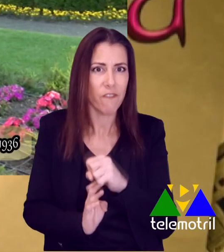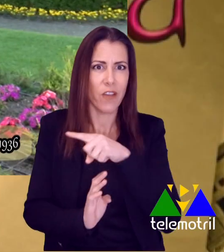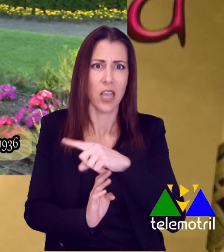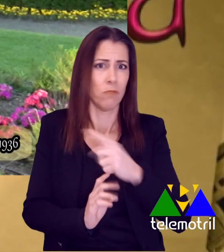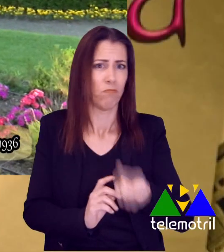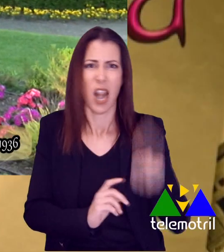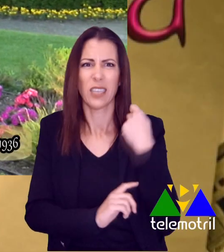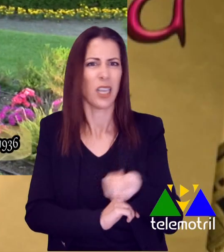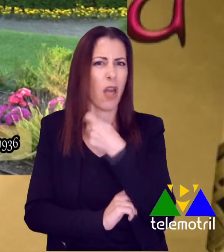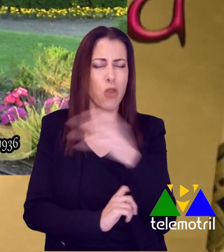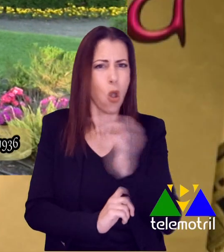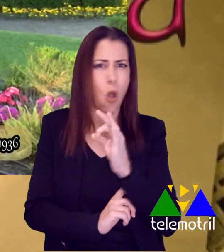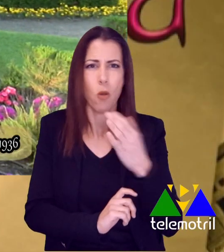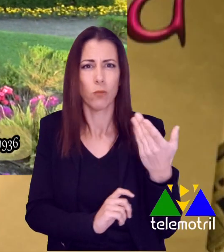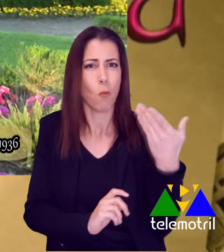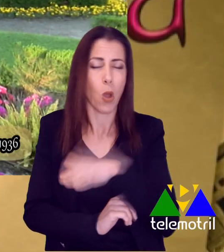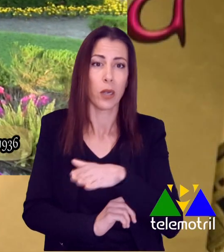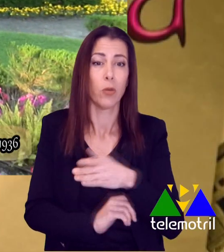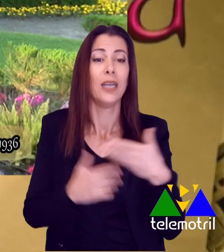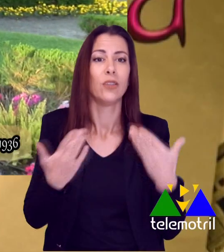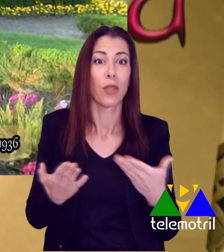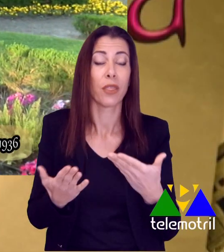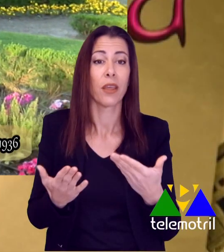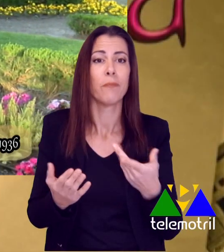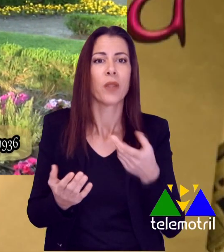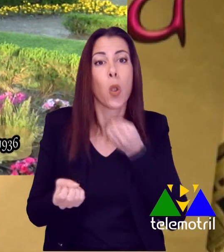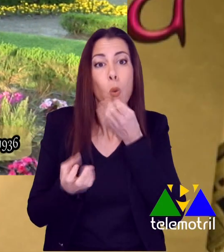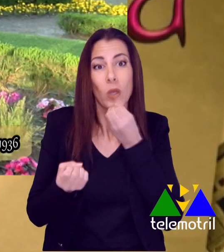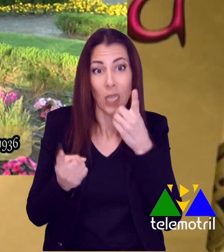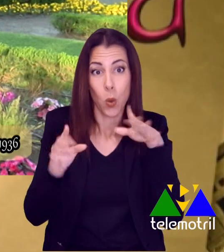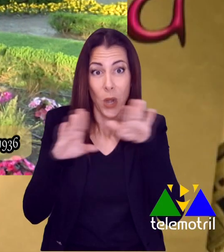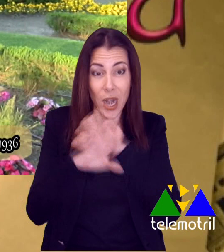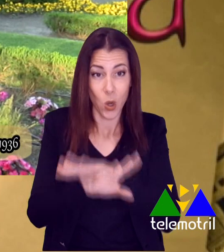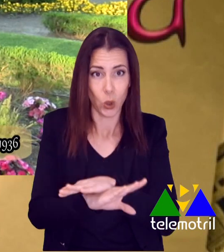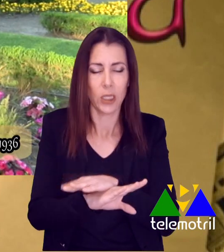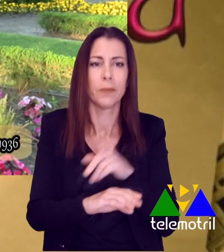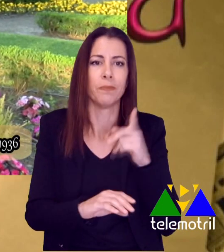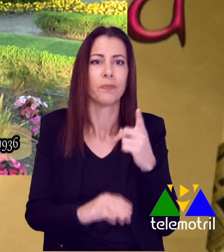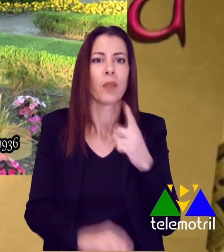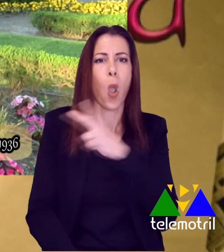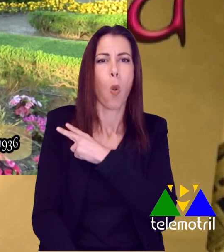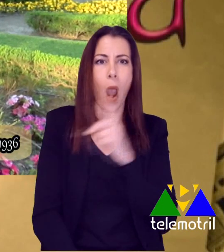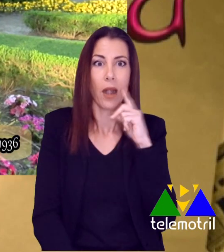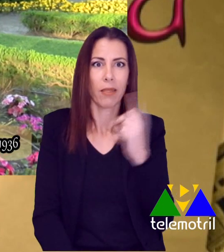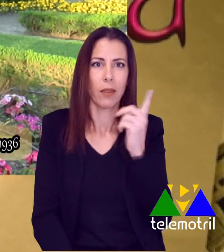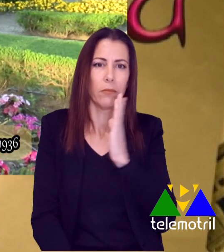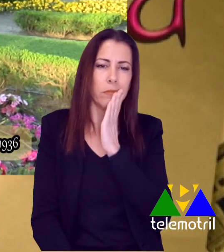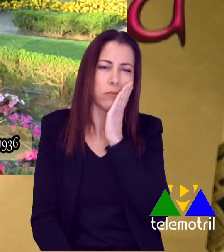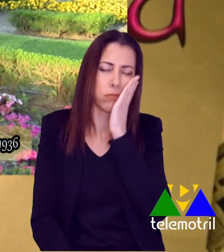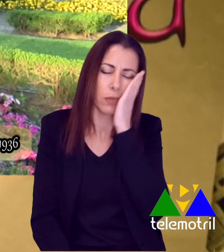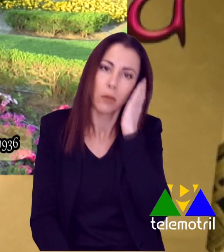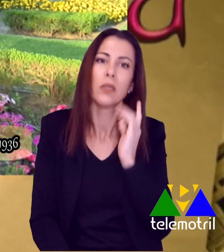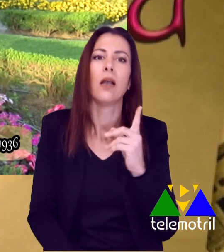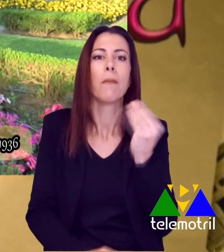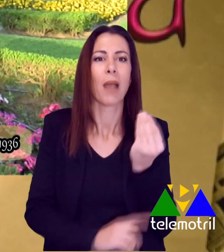tal, si la roban y tal. Y una noche cuentan los documentos que la guardia se queda dormida y la imagen desaparece. Vuelve a